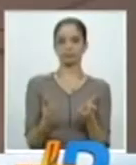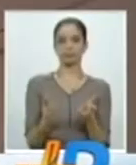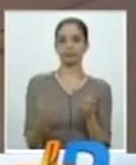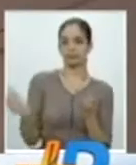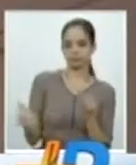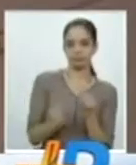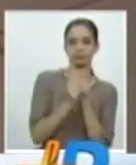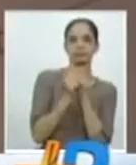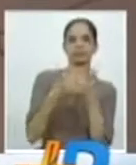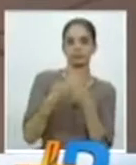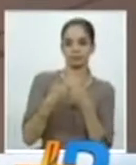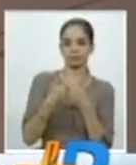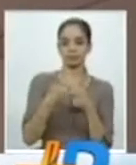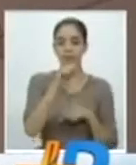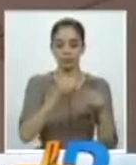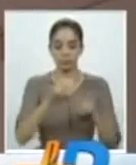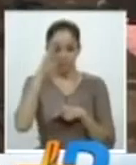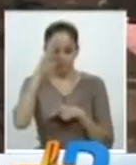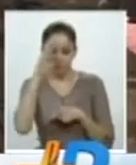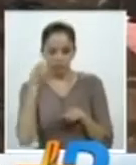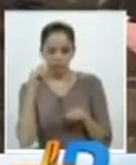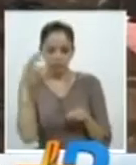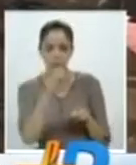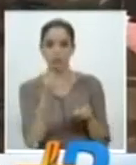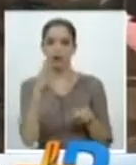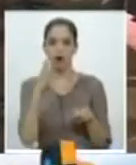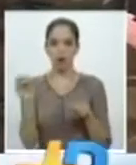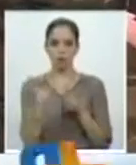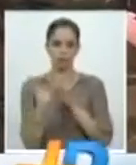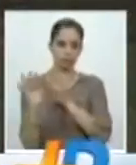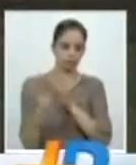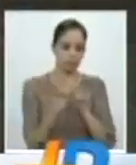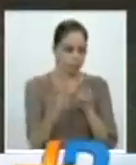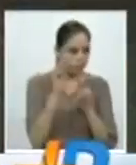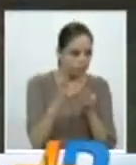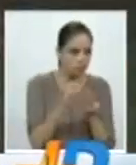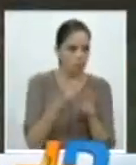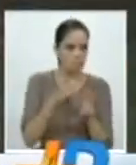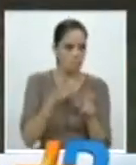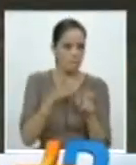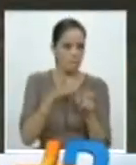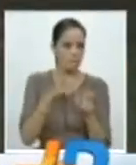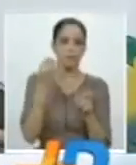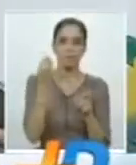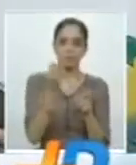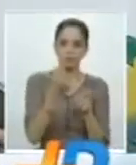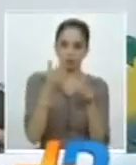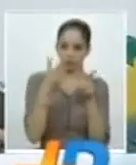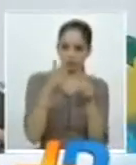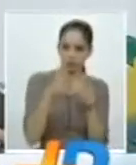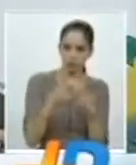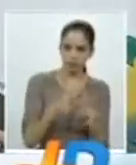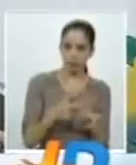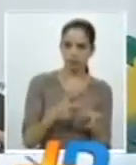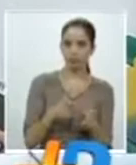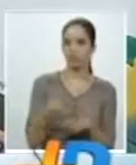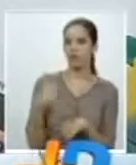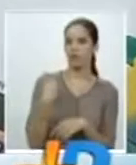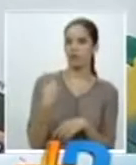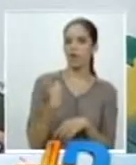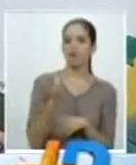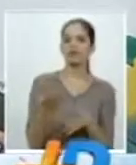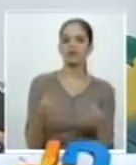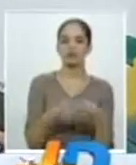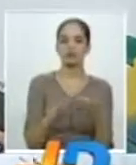novia. Según las autoridades, los hombres llegaron hasta él y le dispararon en varias oportunidades. El muchacho estaba en la comuna